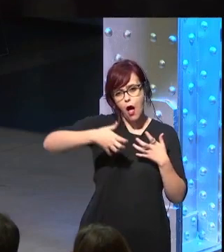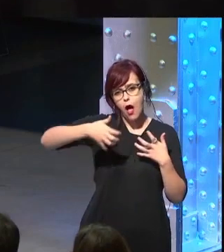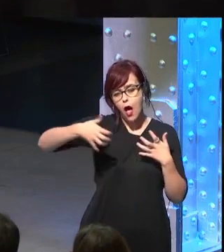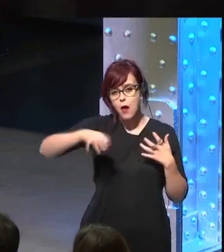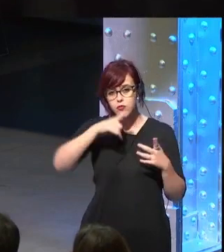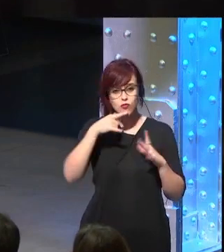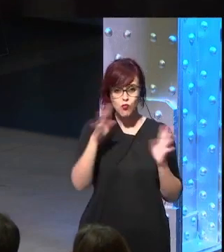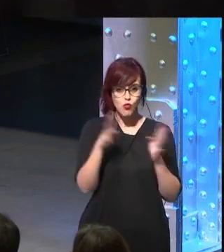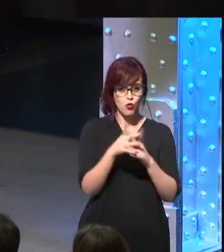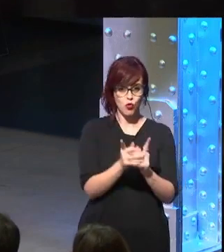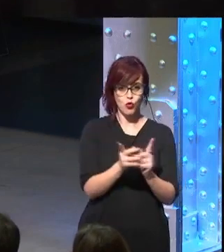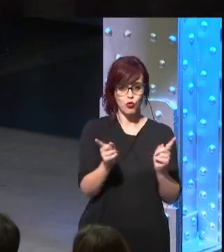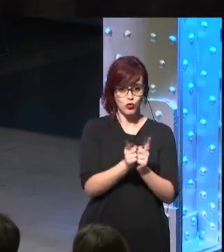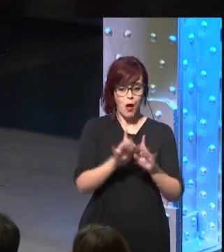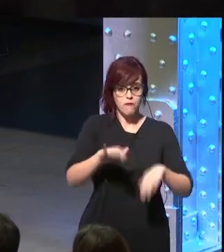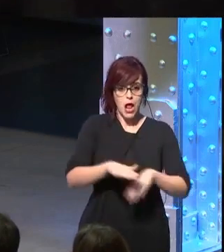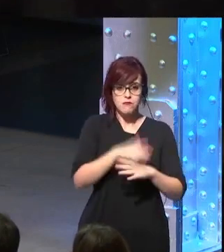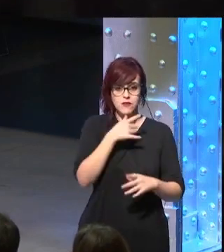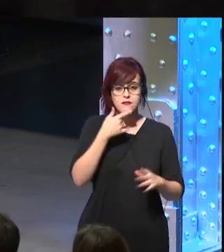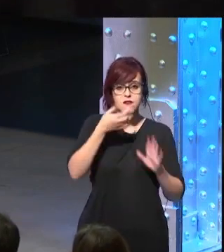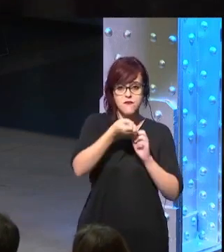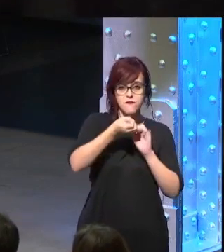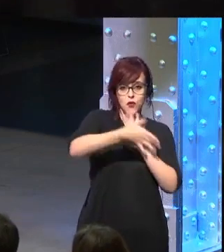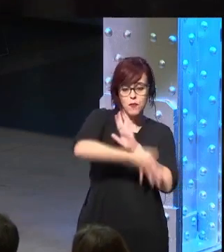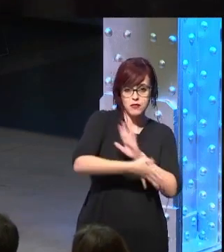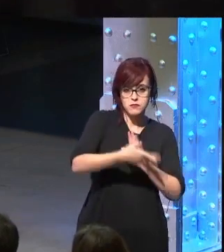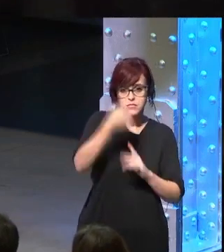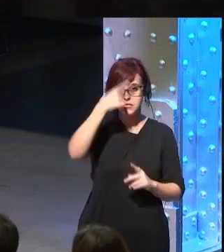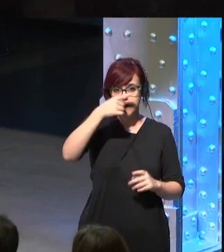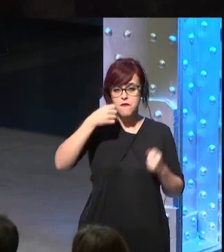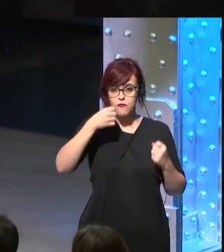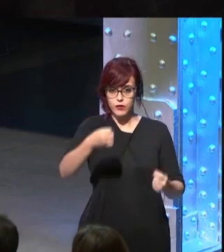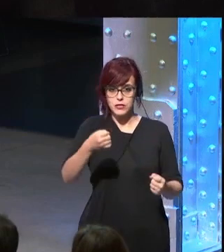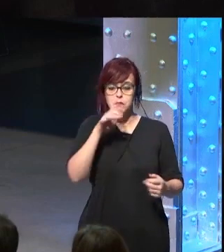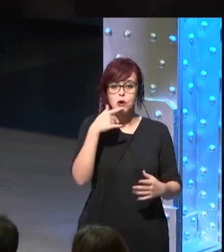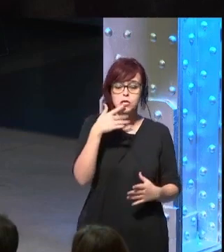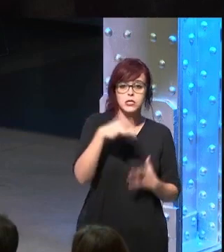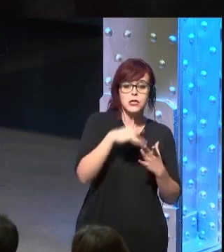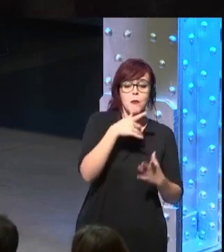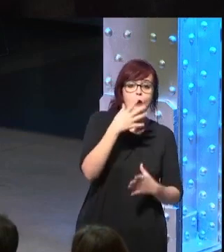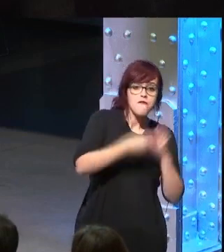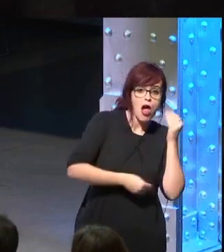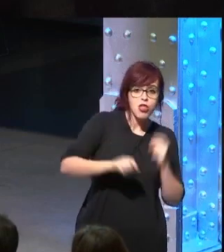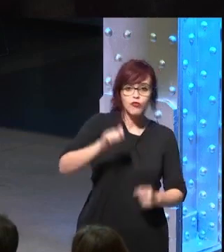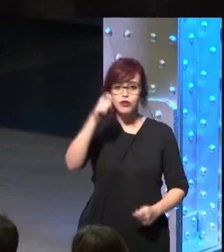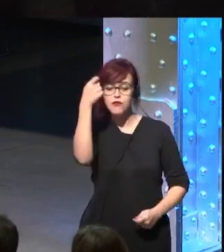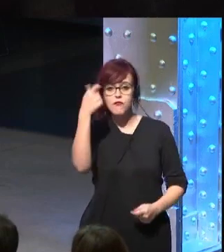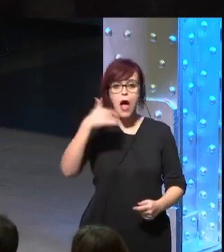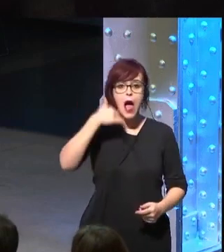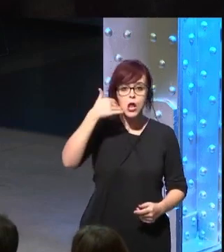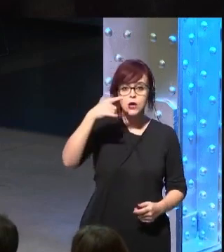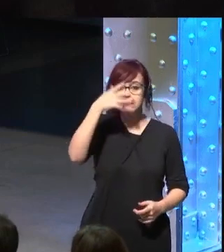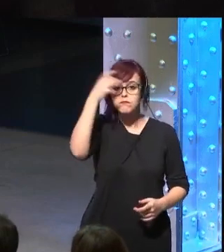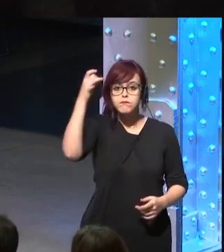no se sabe realmente nada de ellas. No se saben ni de los errores, ni de los triunfos, ni de los logros, sino que se